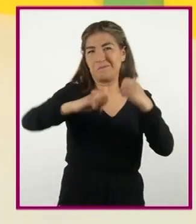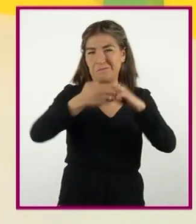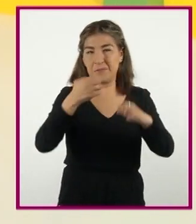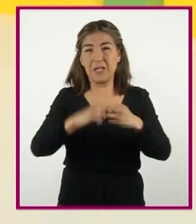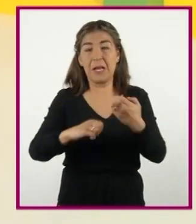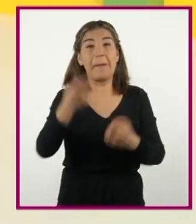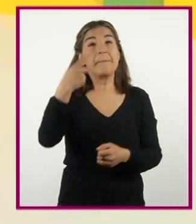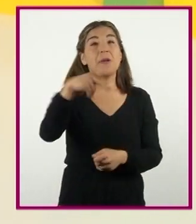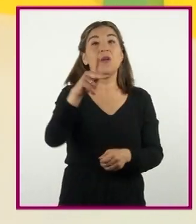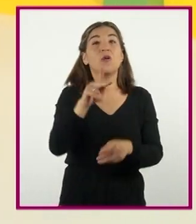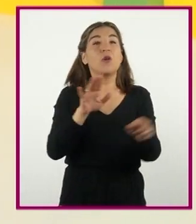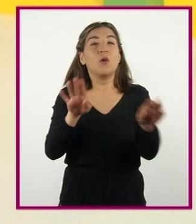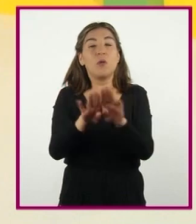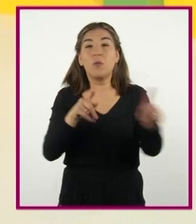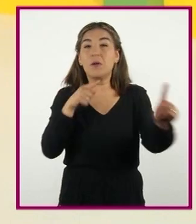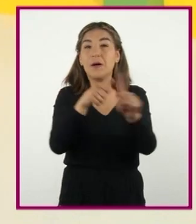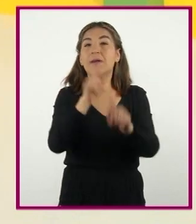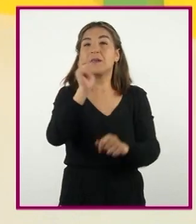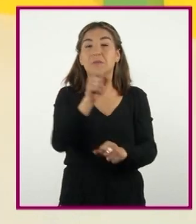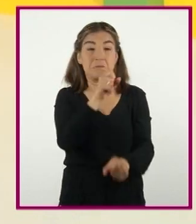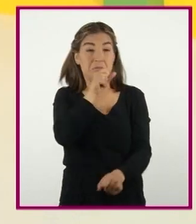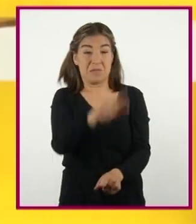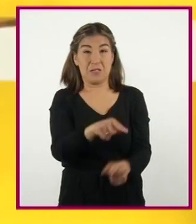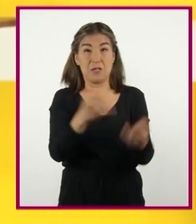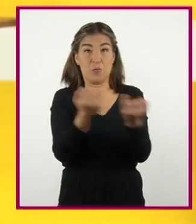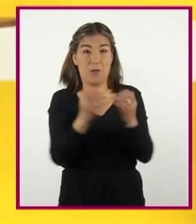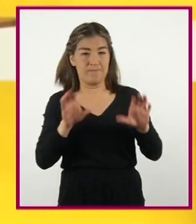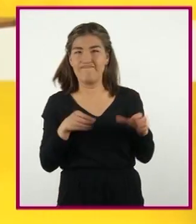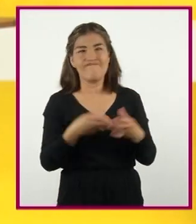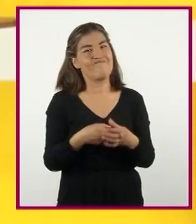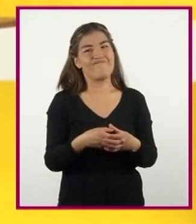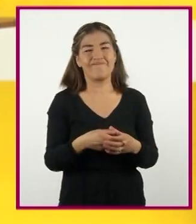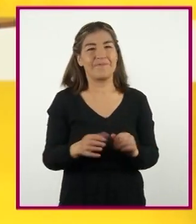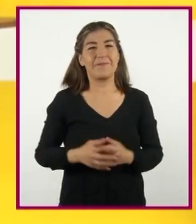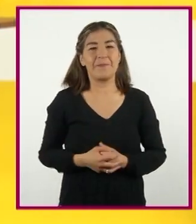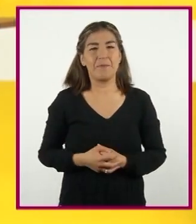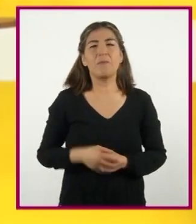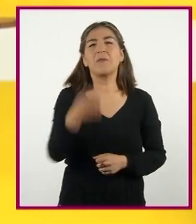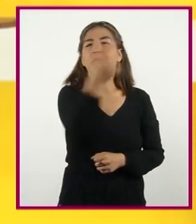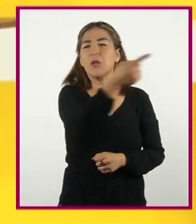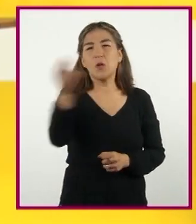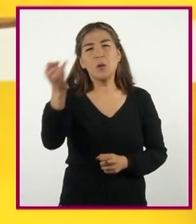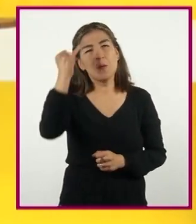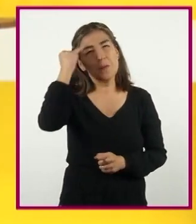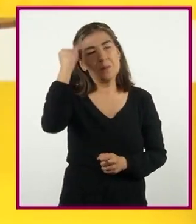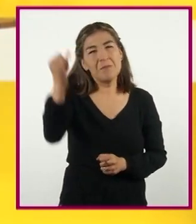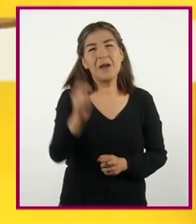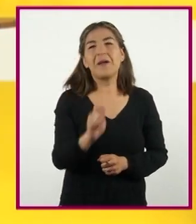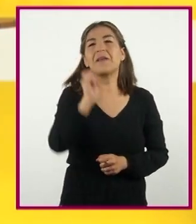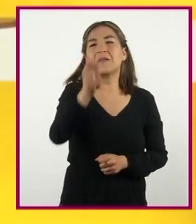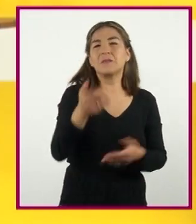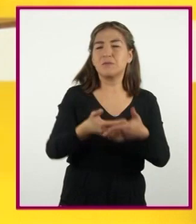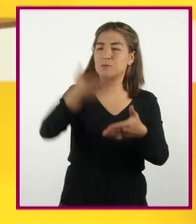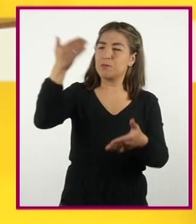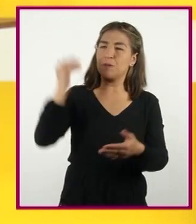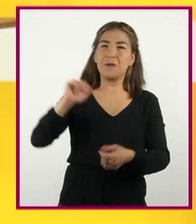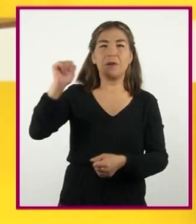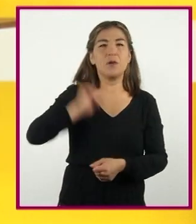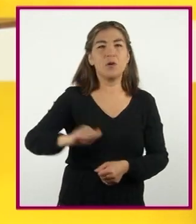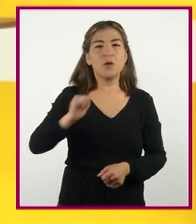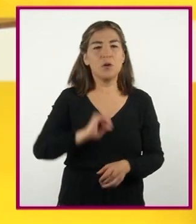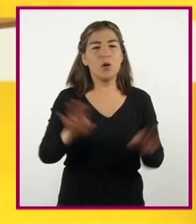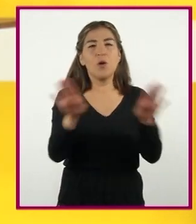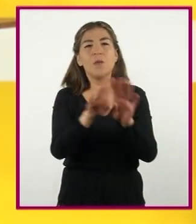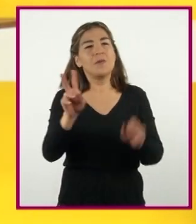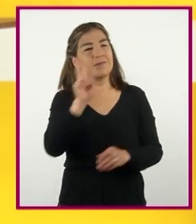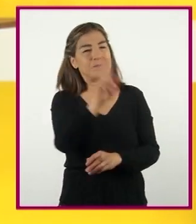se consideraban parte de un mismo núcleo. ¿Se imaginan lo que era en aquellos tiempos ver llegar a